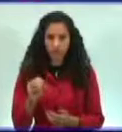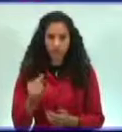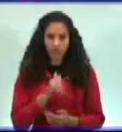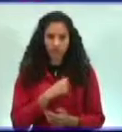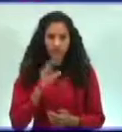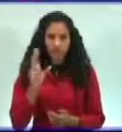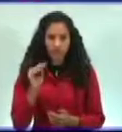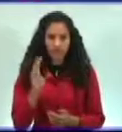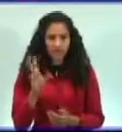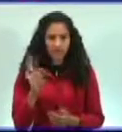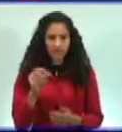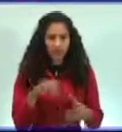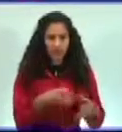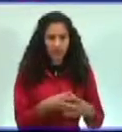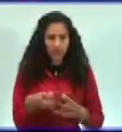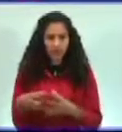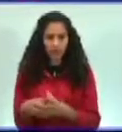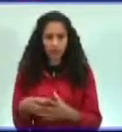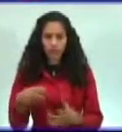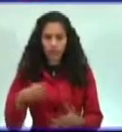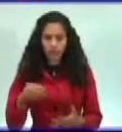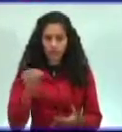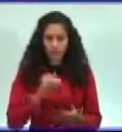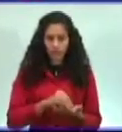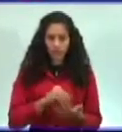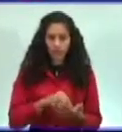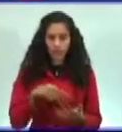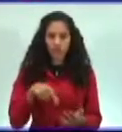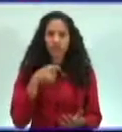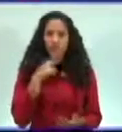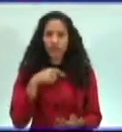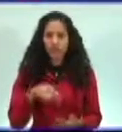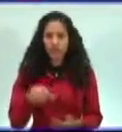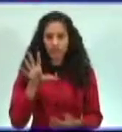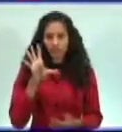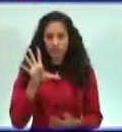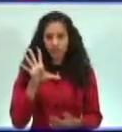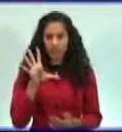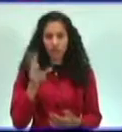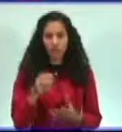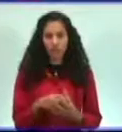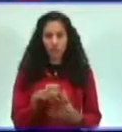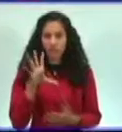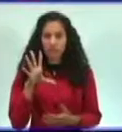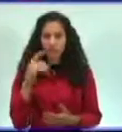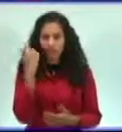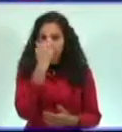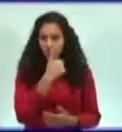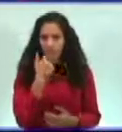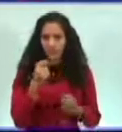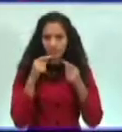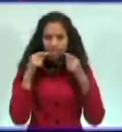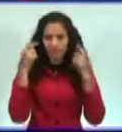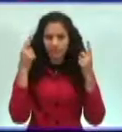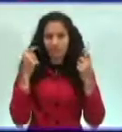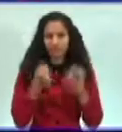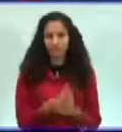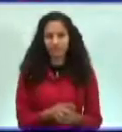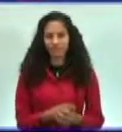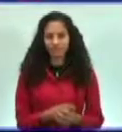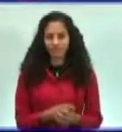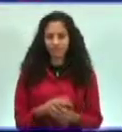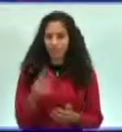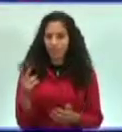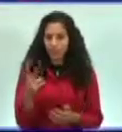de conjunto que debemos colocar. En este caso, el 5. 5 caritas felices. El